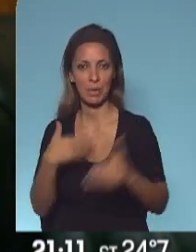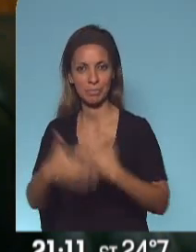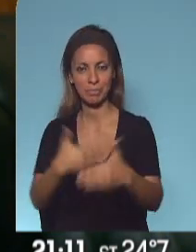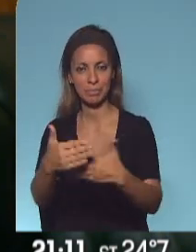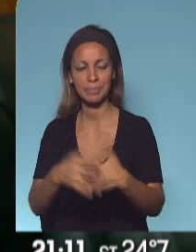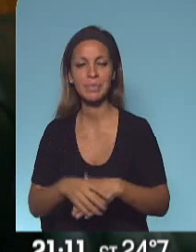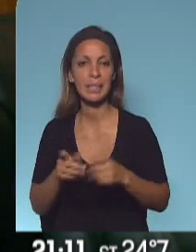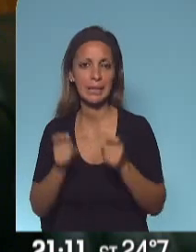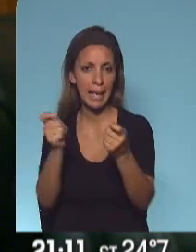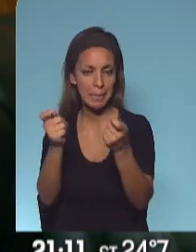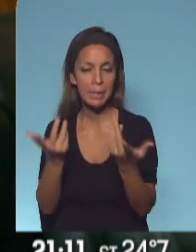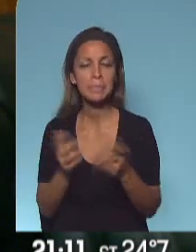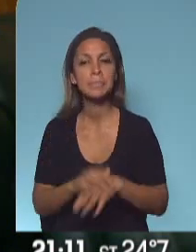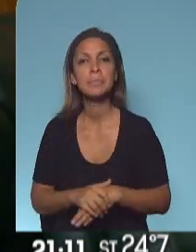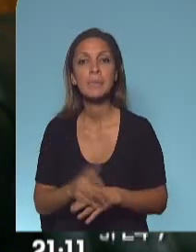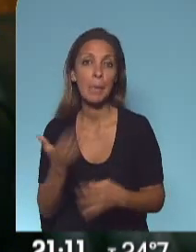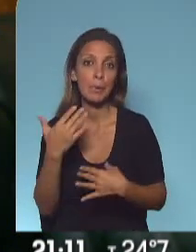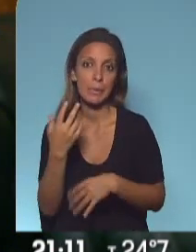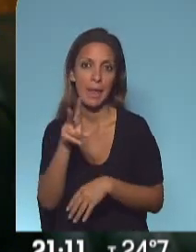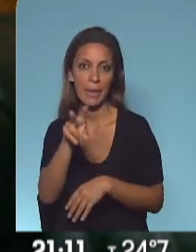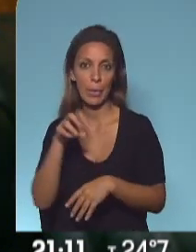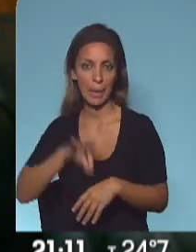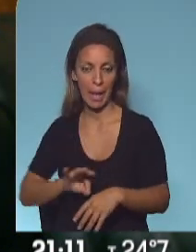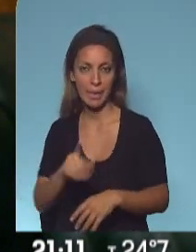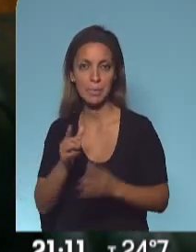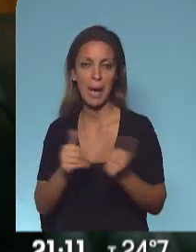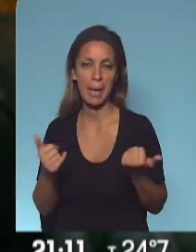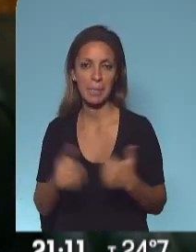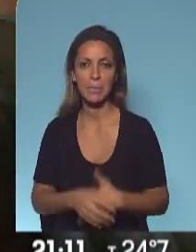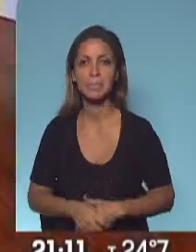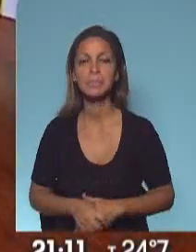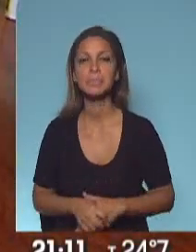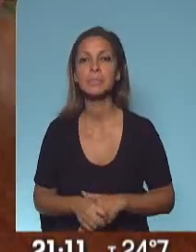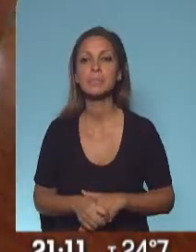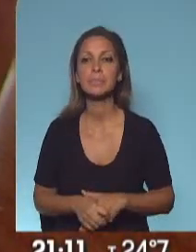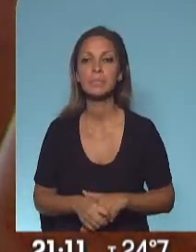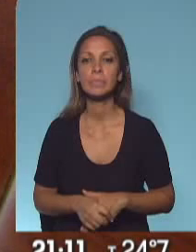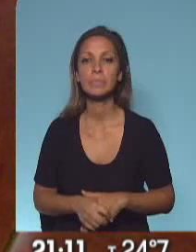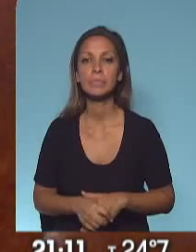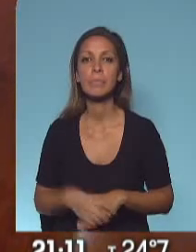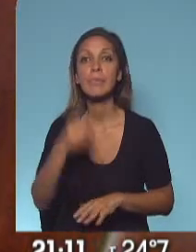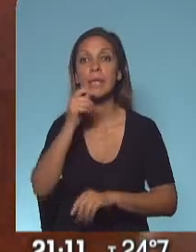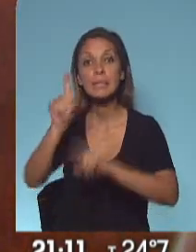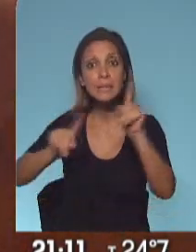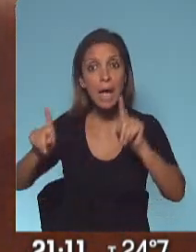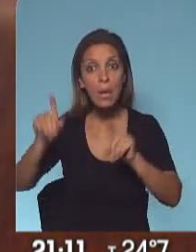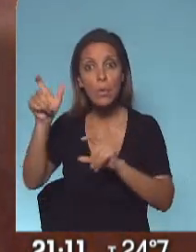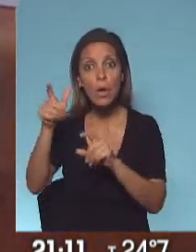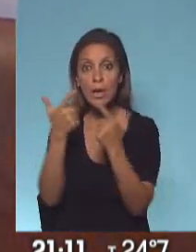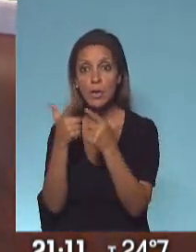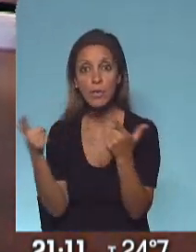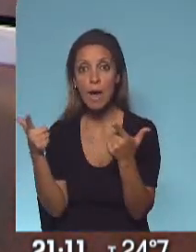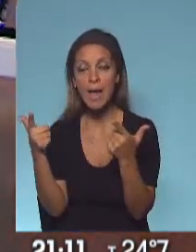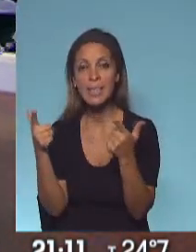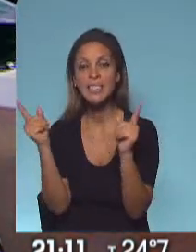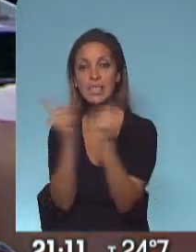y la chance de cobrar este beneficio será más rápida. Para aquel que todavía no tiene las